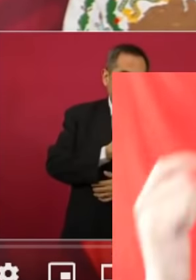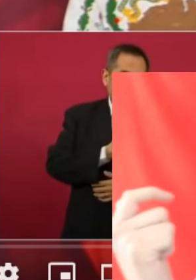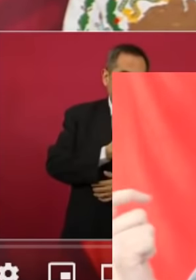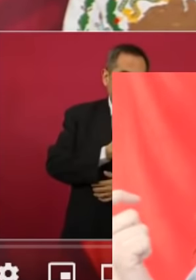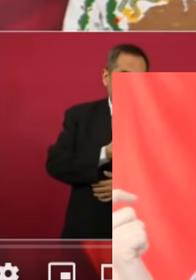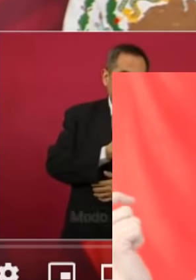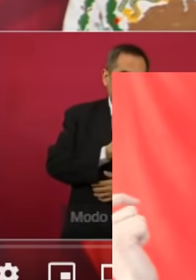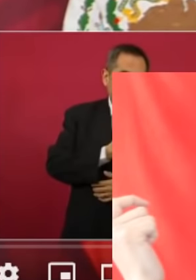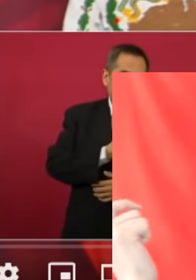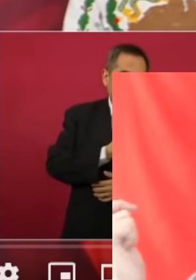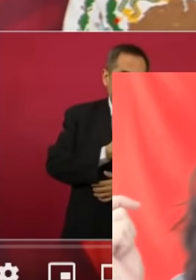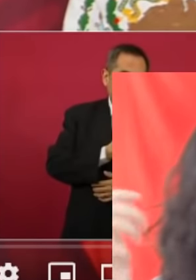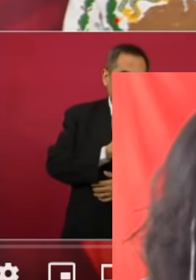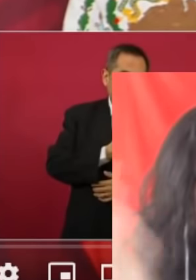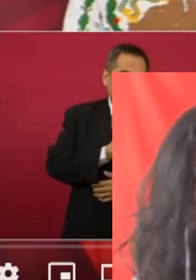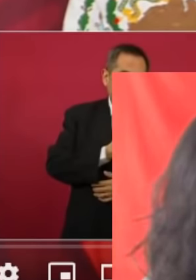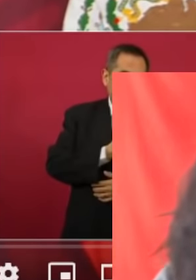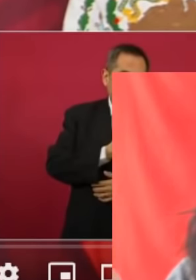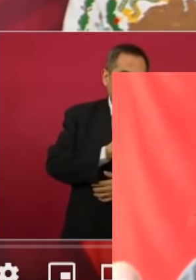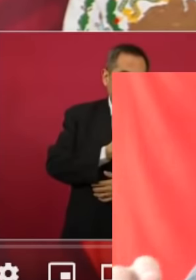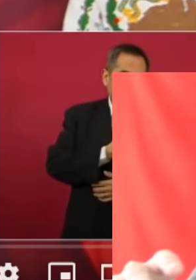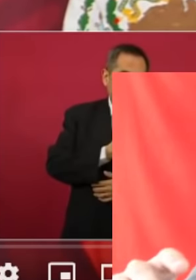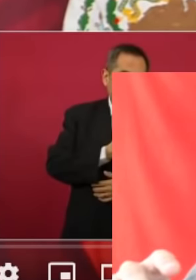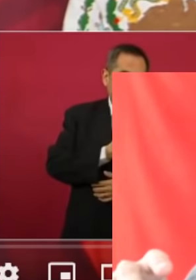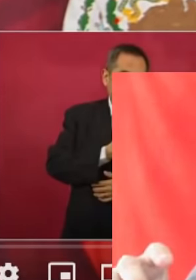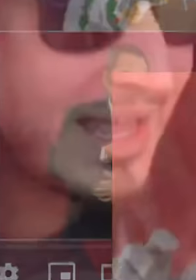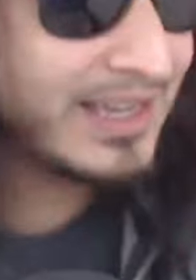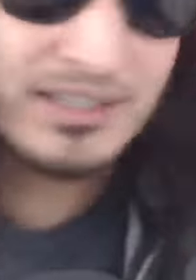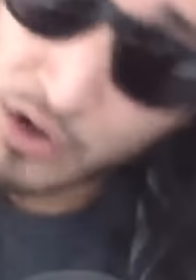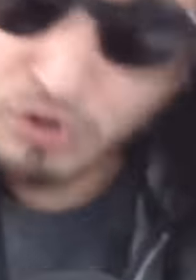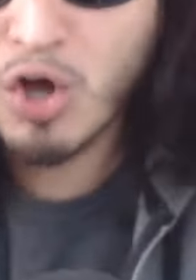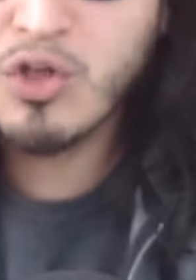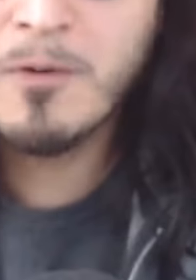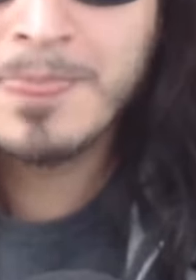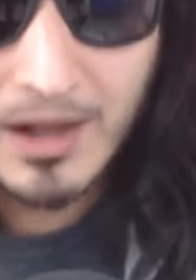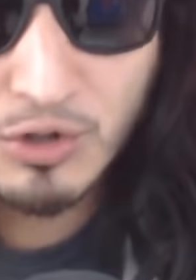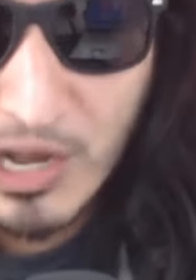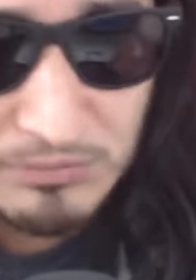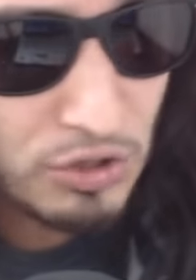pecho frío hay ahí. Humanos infelices, comparte este video. Yo fui Macalakesh